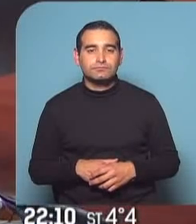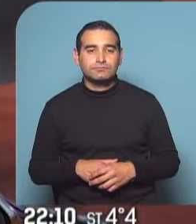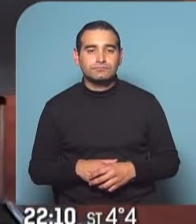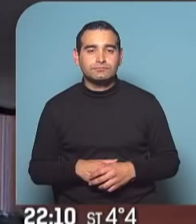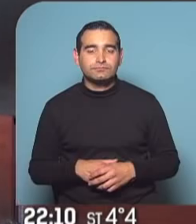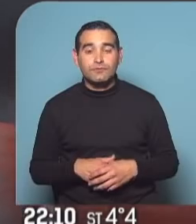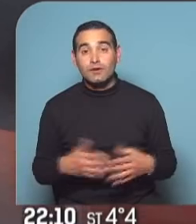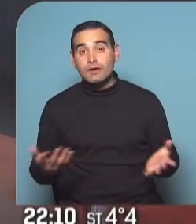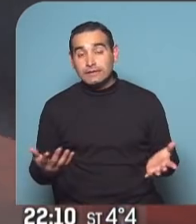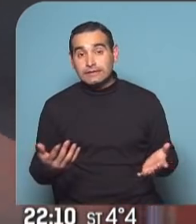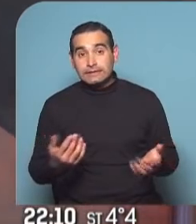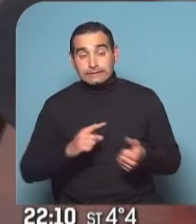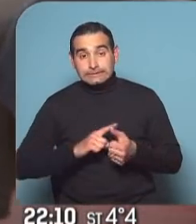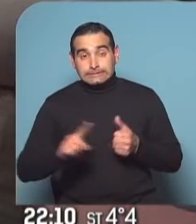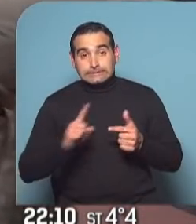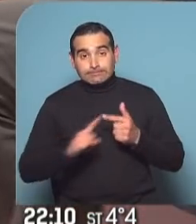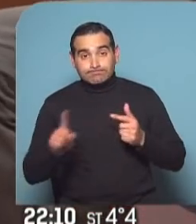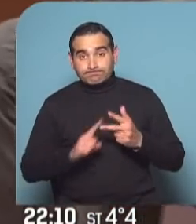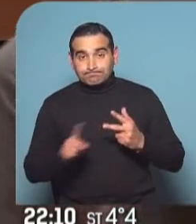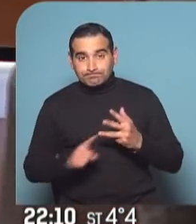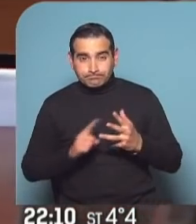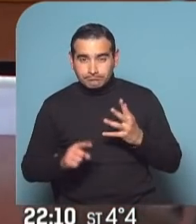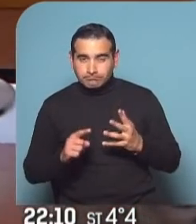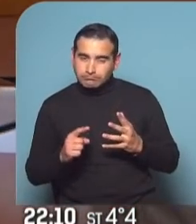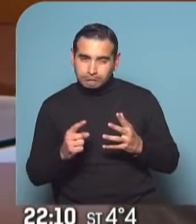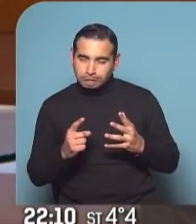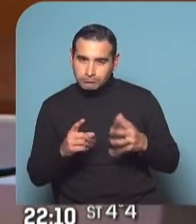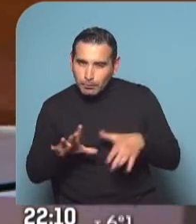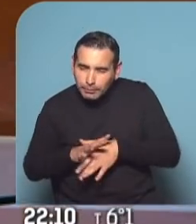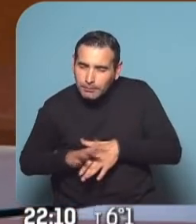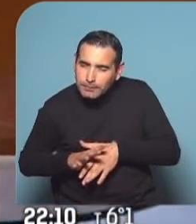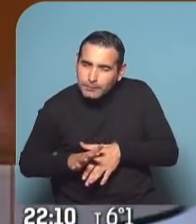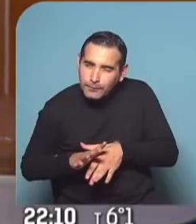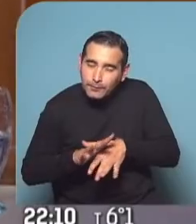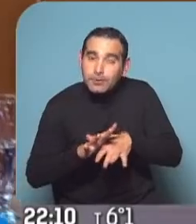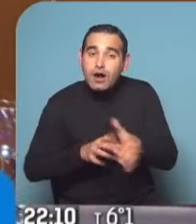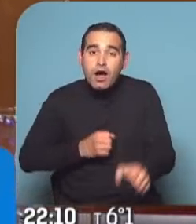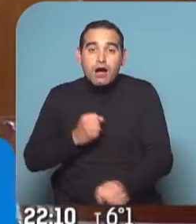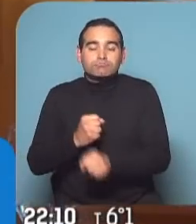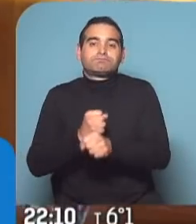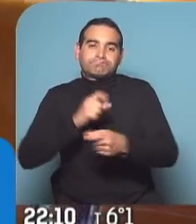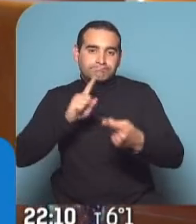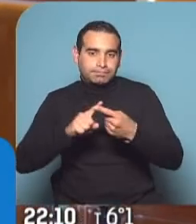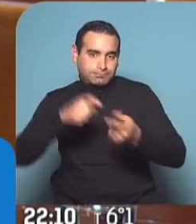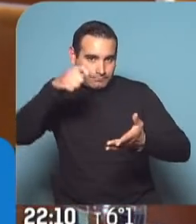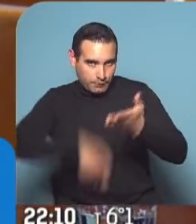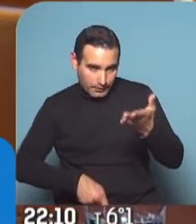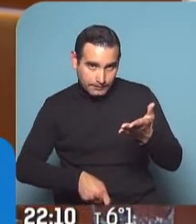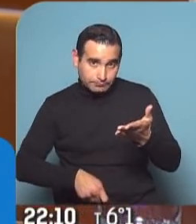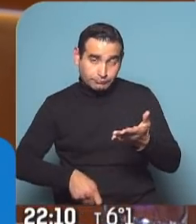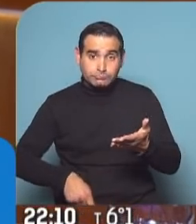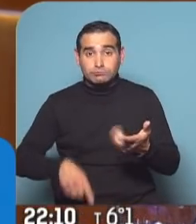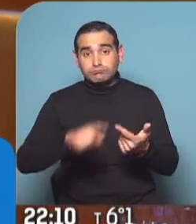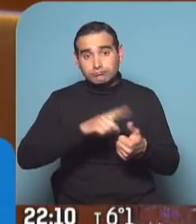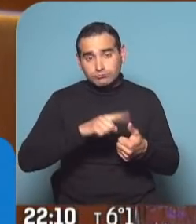Y hubo varios factores, evidentemente, que se han alineado para que se llegara a este acuerdo, desde la renovación de